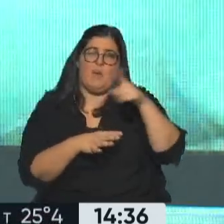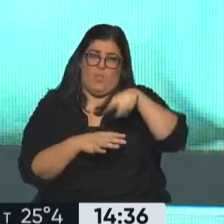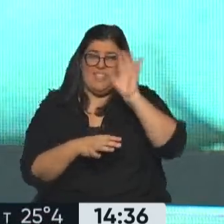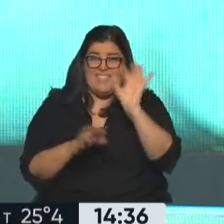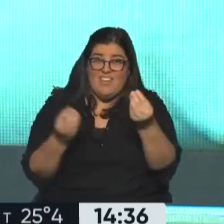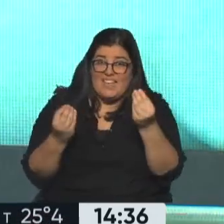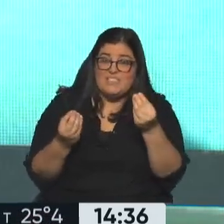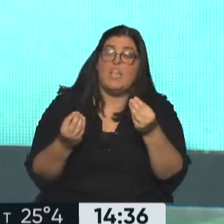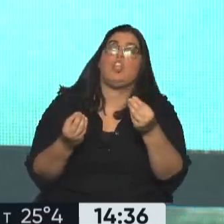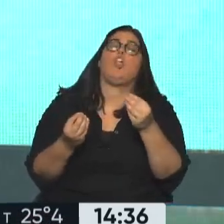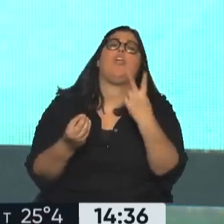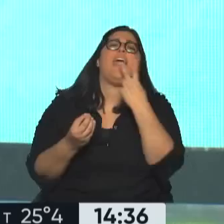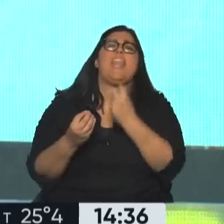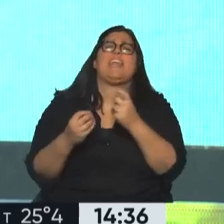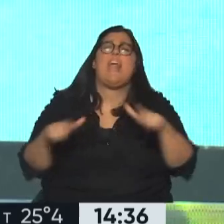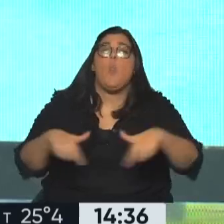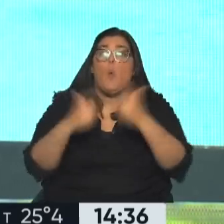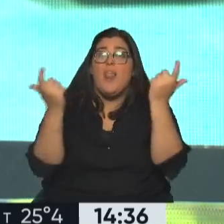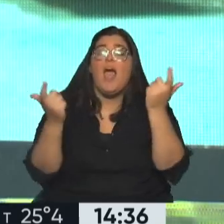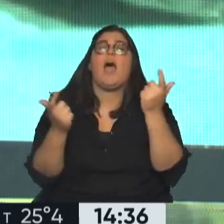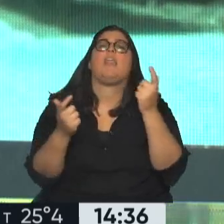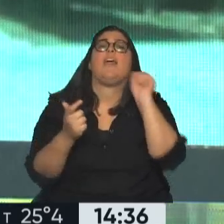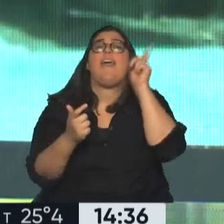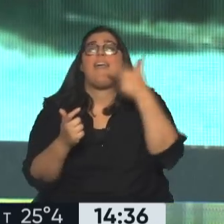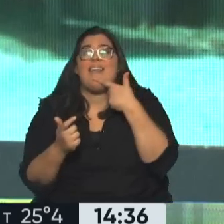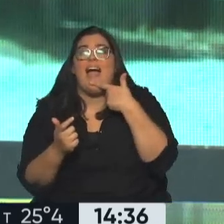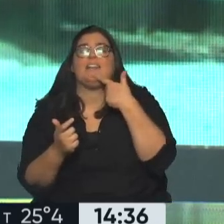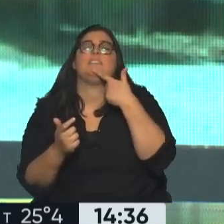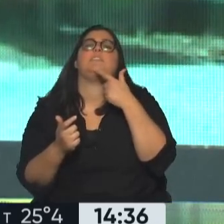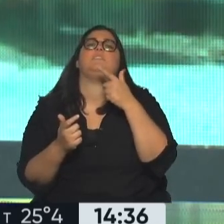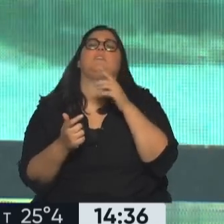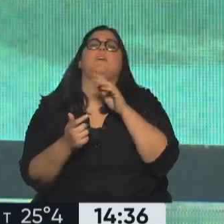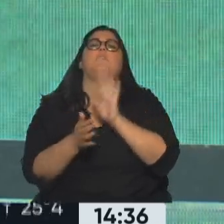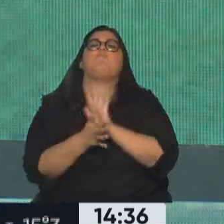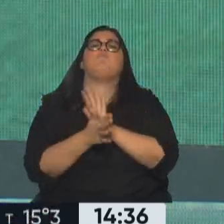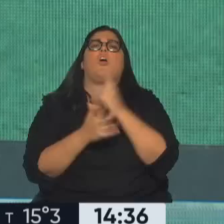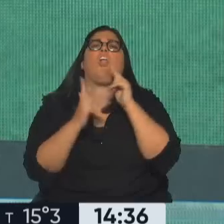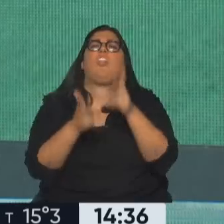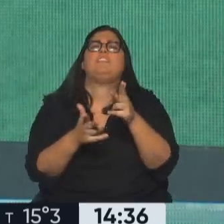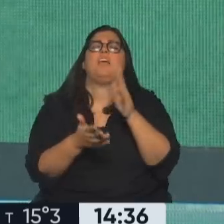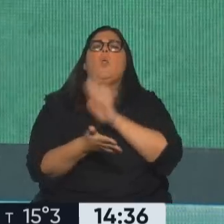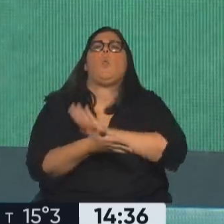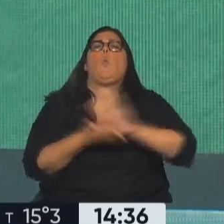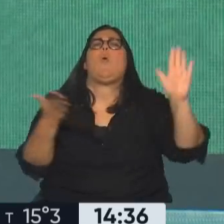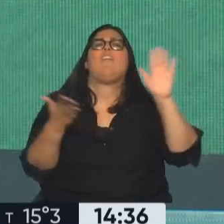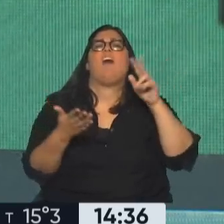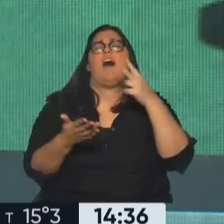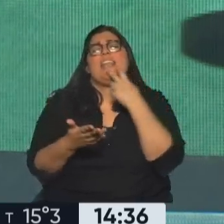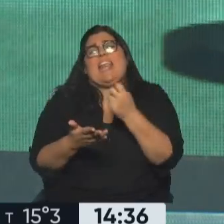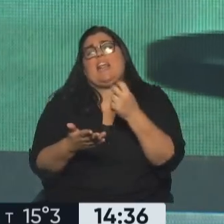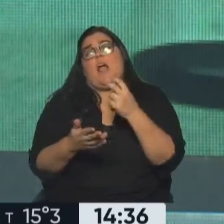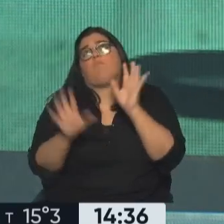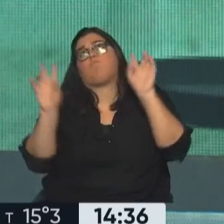energía nuclear y el gas fueron denominadas en la nueva taxonomía europea como energías verdes temporariamente. Temporariamente